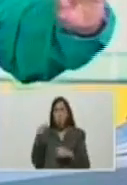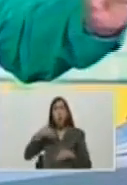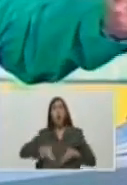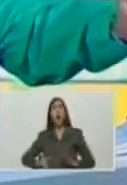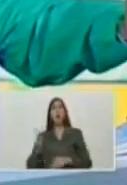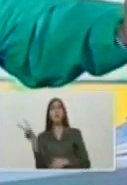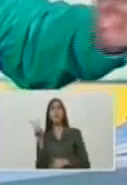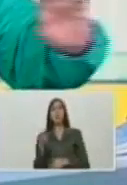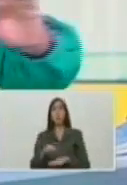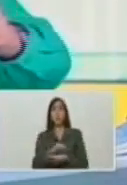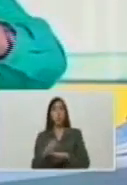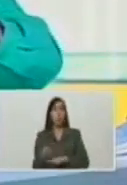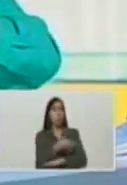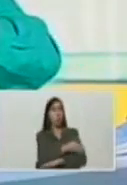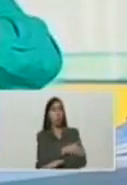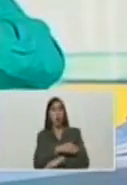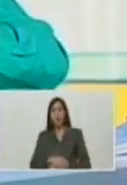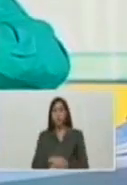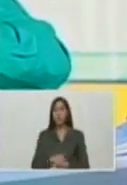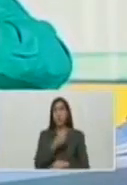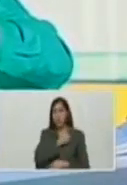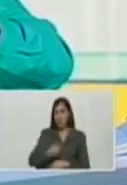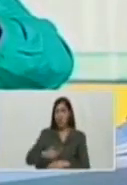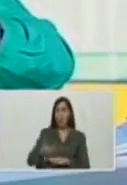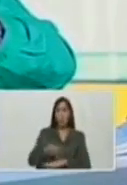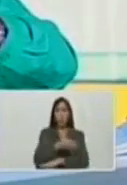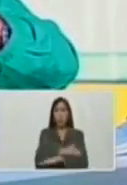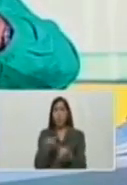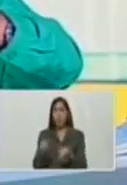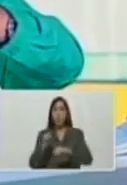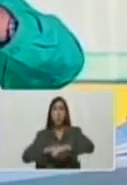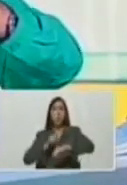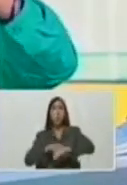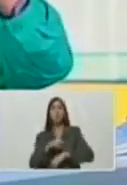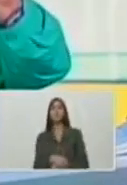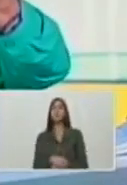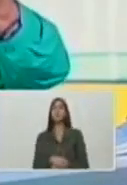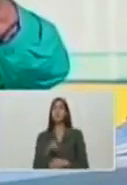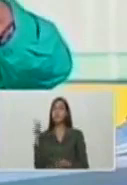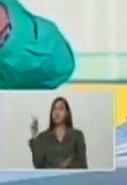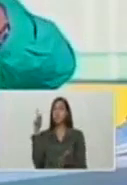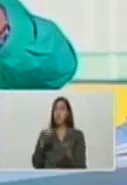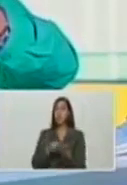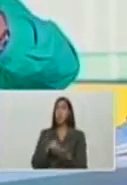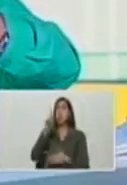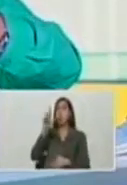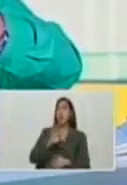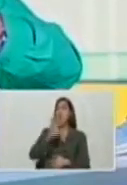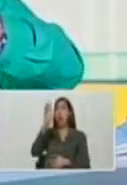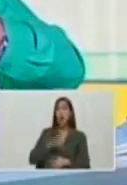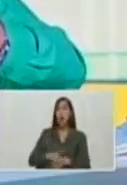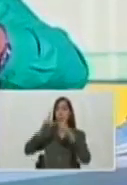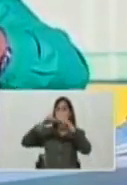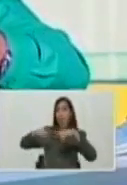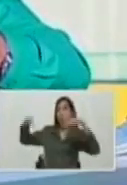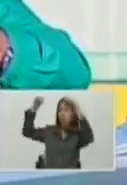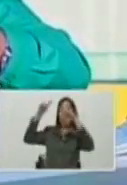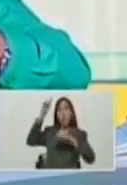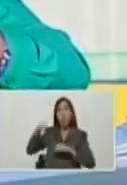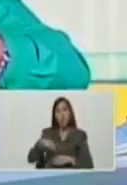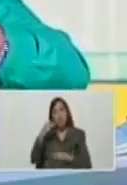de Educación en la última época de Pérez Jiménez. Y luego llegó hasta la NASA y estuvo en el proyecto